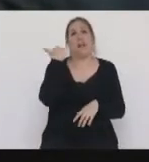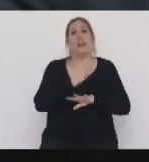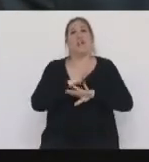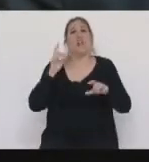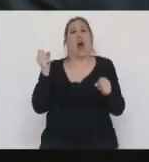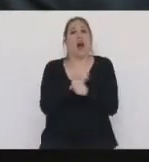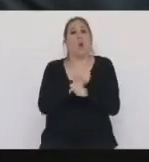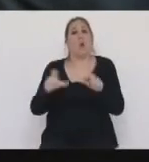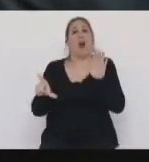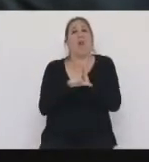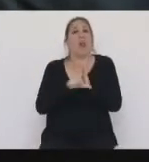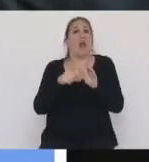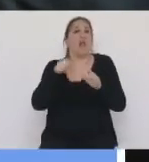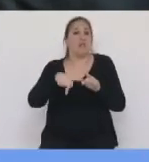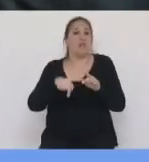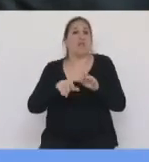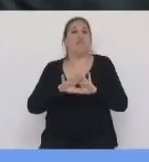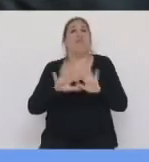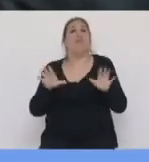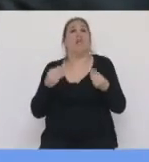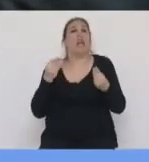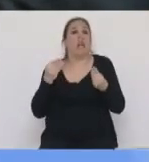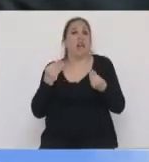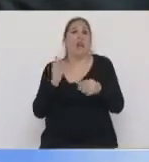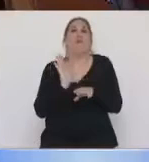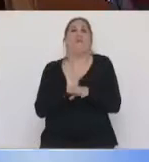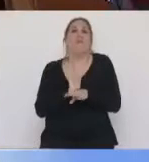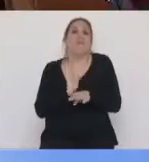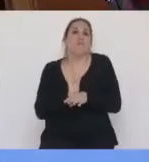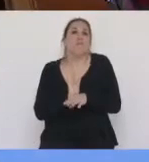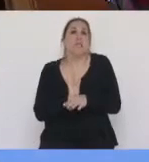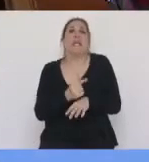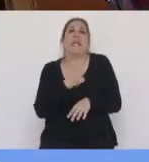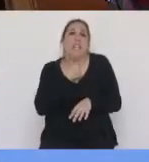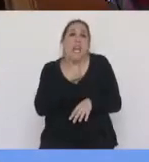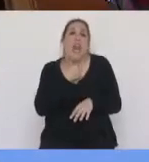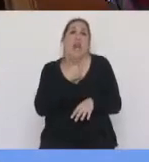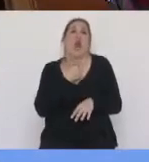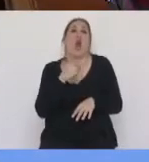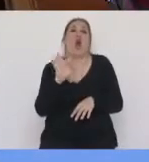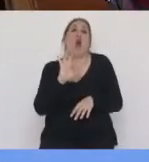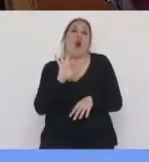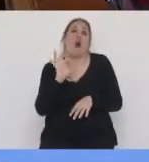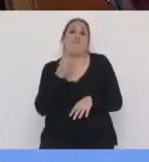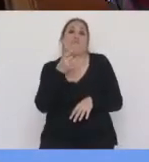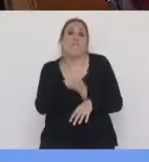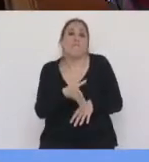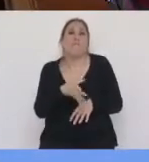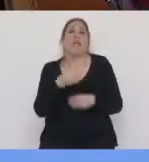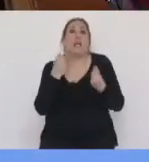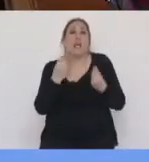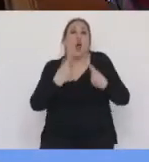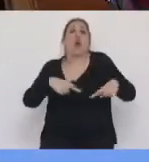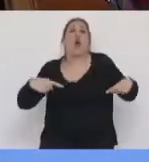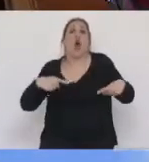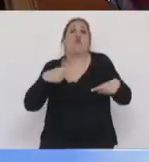mayoría en la que avasalla o intenta avasallar o afectar competencias y facultades que son propias del